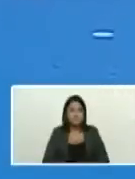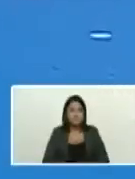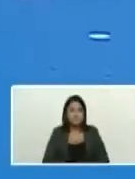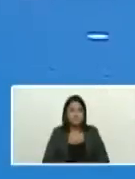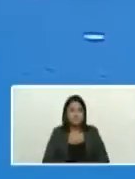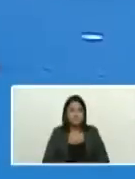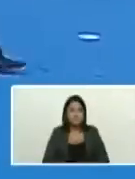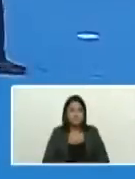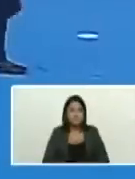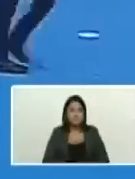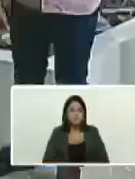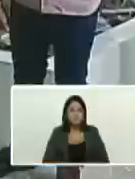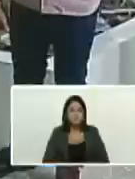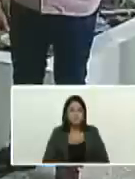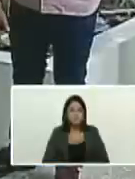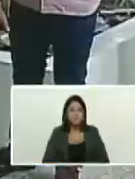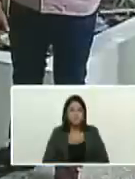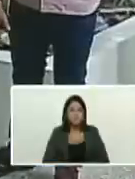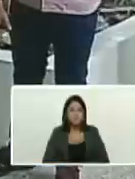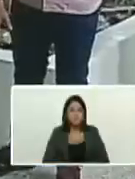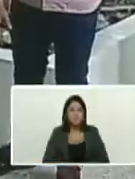Aquí en el estado Táchira.